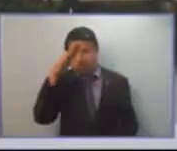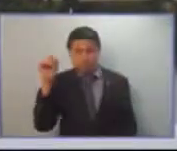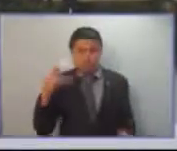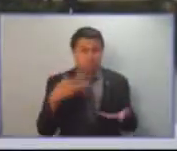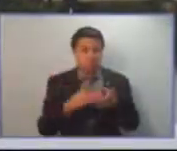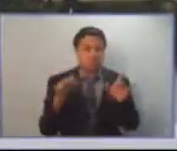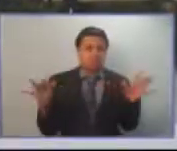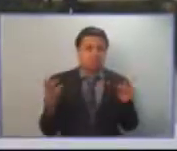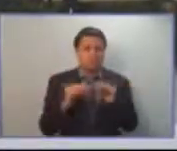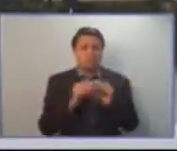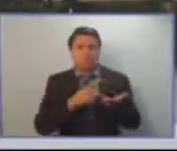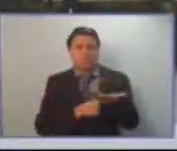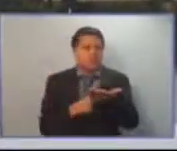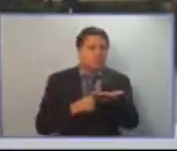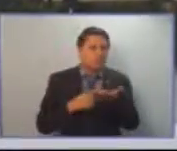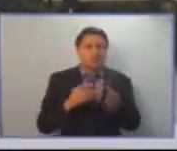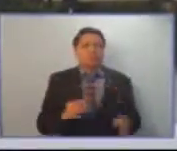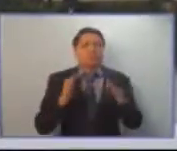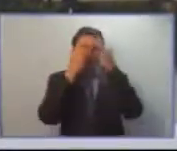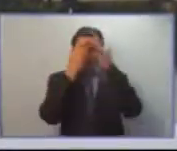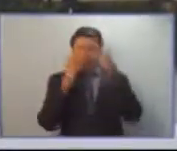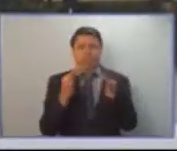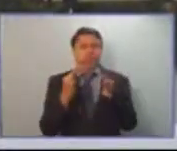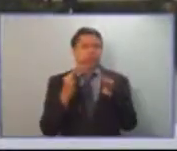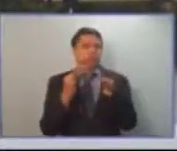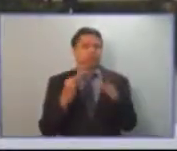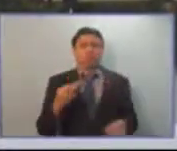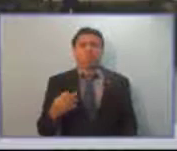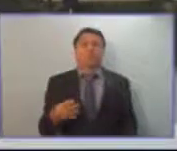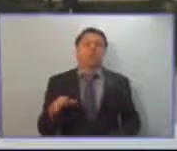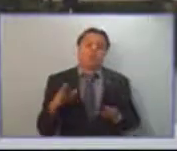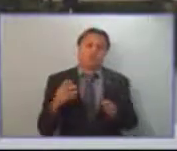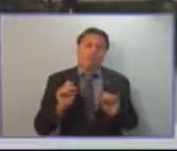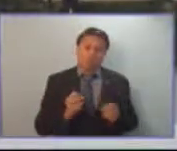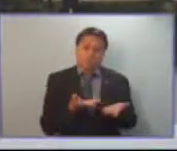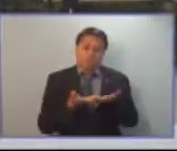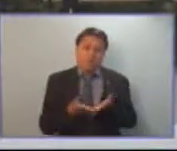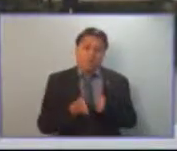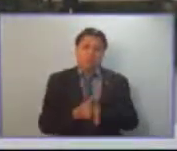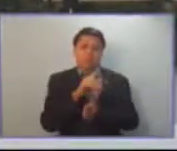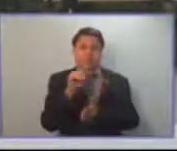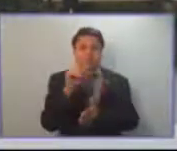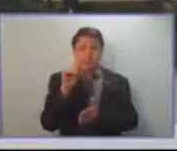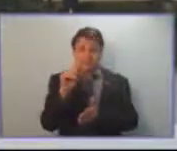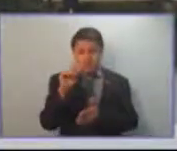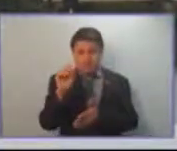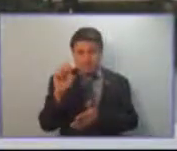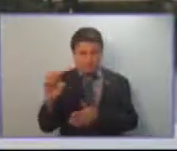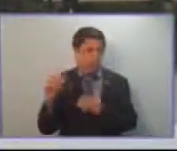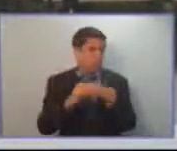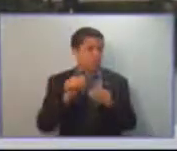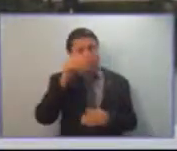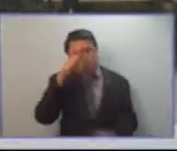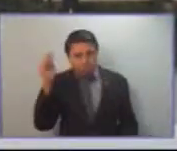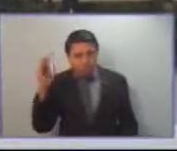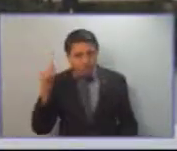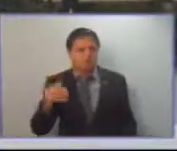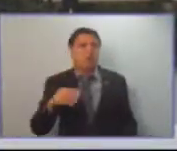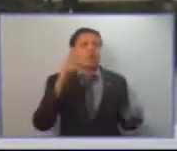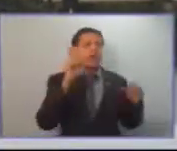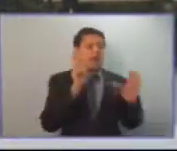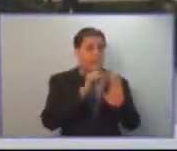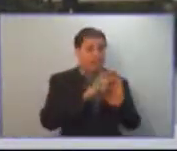llegara a una conclusión, decir que para ellos sería bueno que las reglas, como en otro país ocurre,